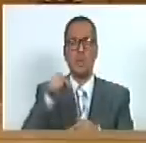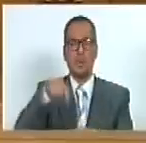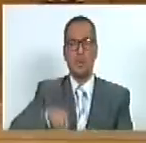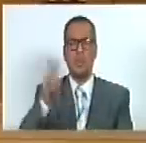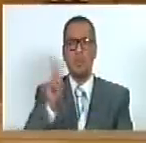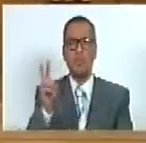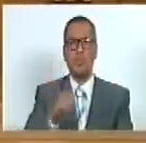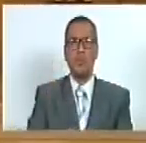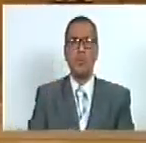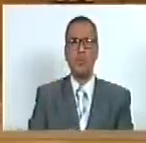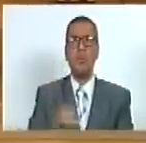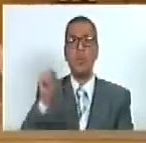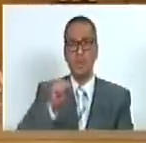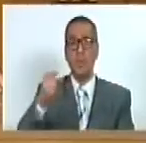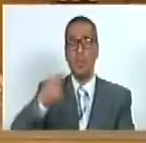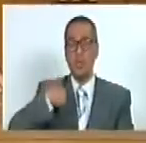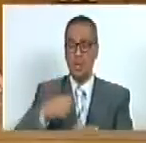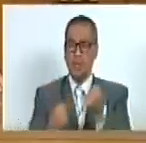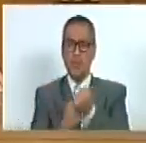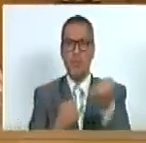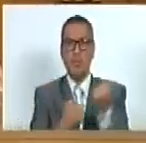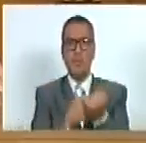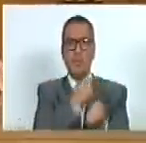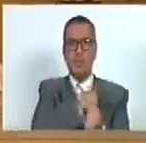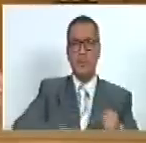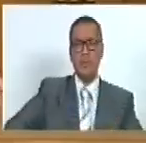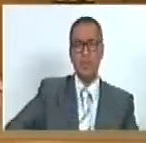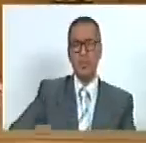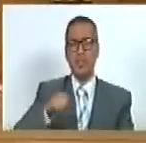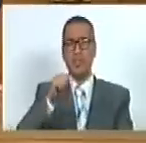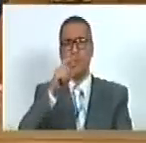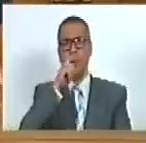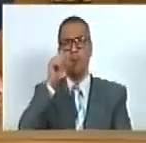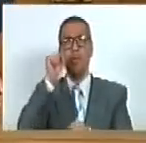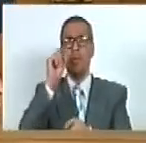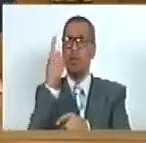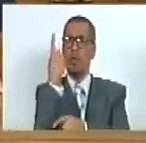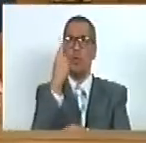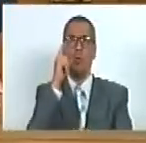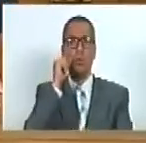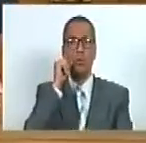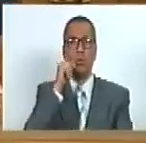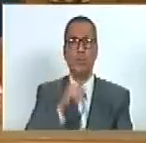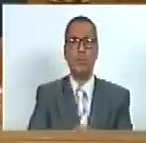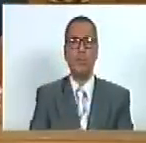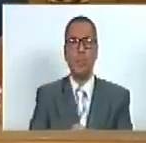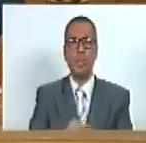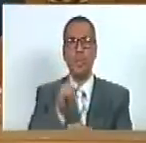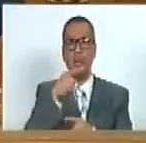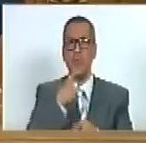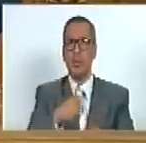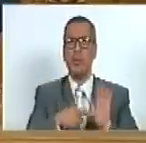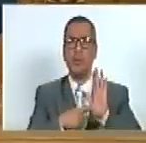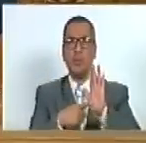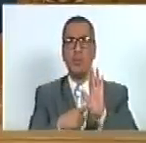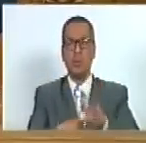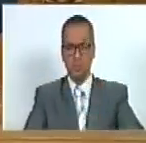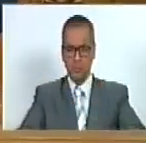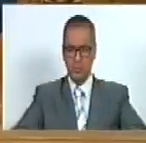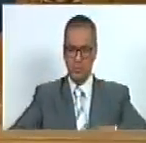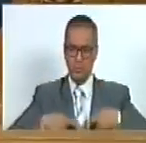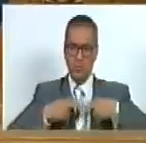Venezuela sí estamos apoyando al presidente obrero, porque es el único hombre que ha dado la cara con